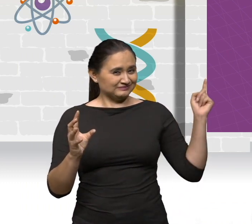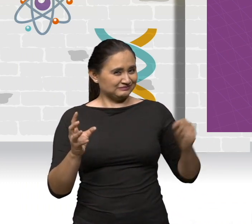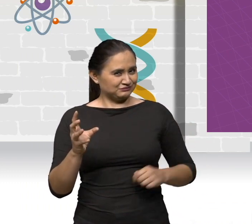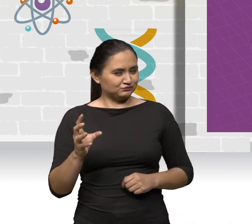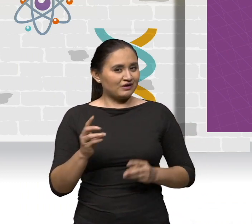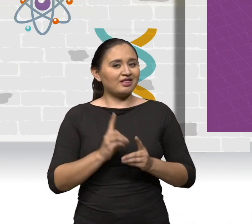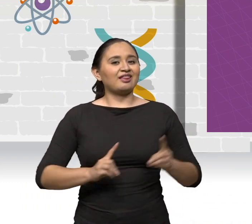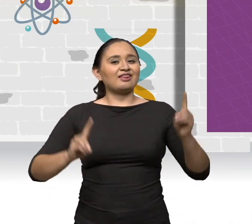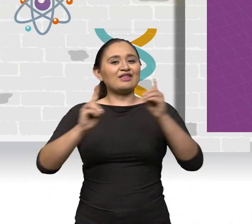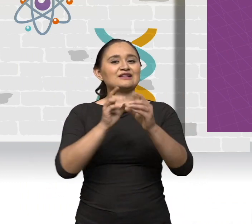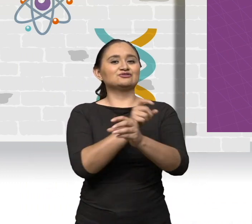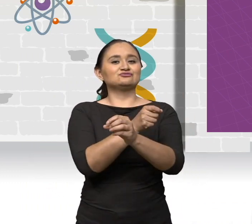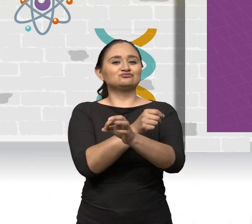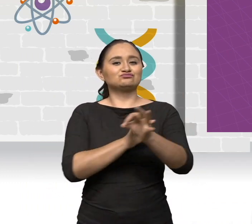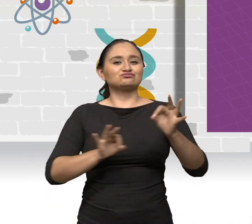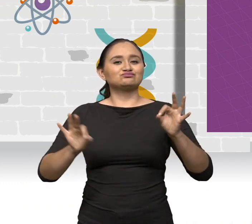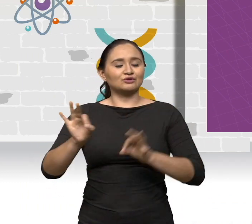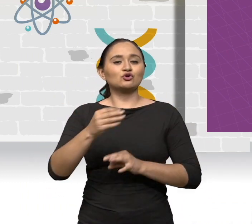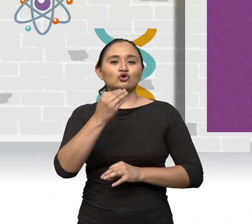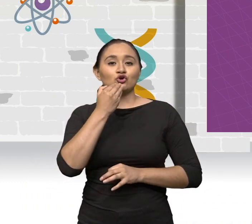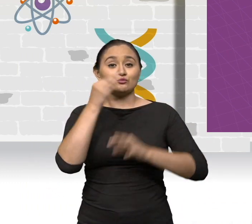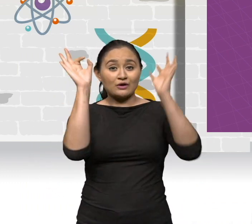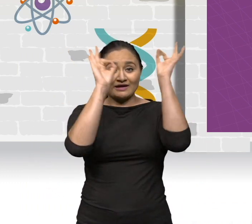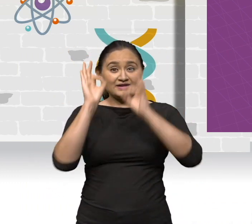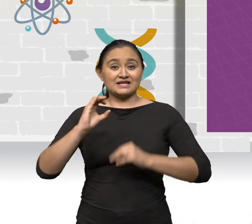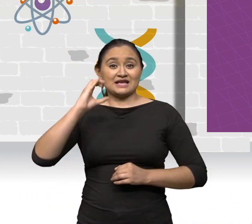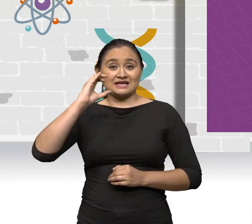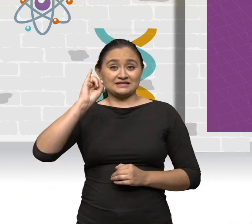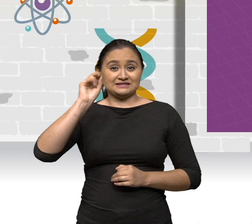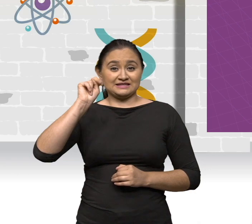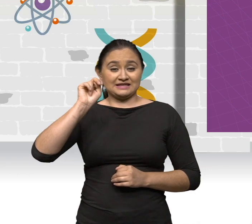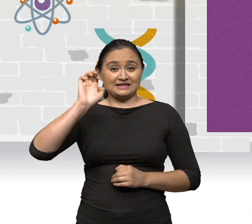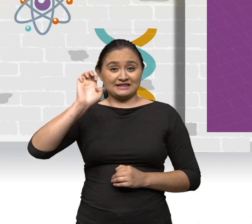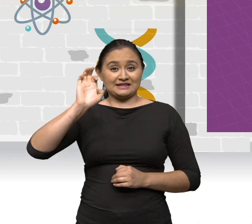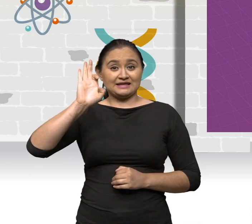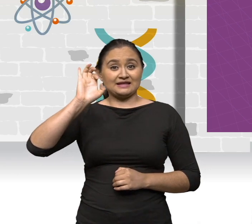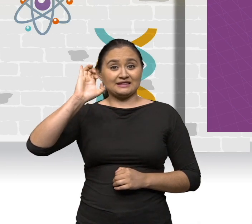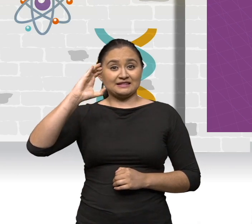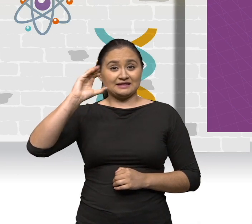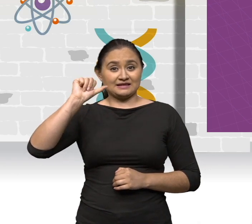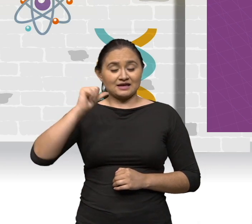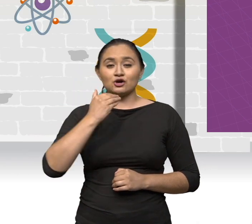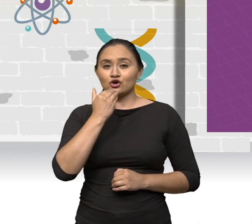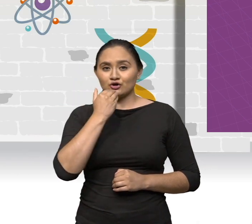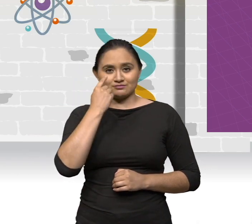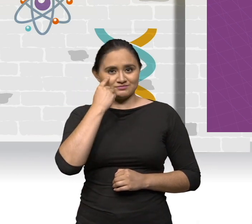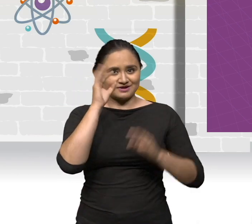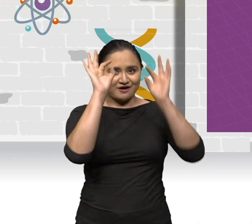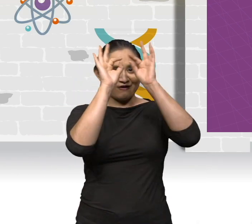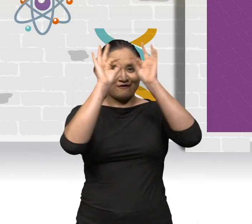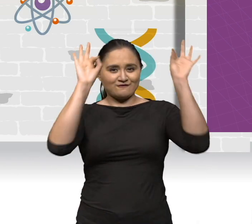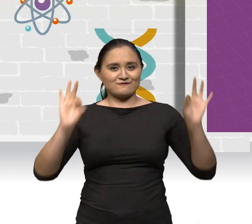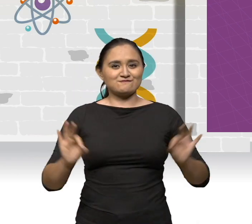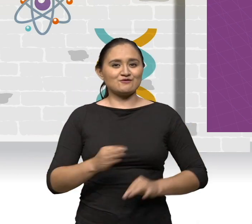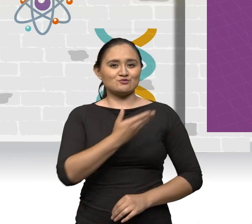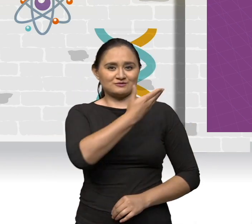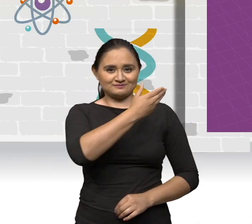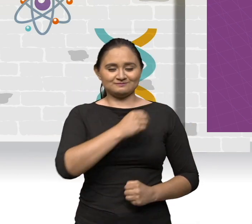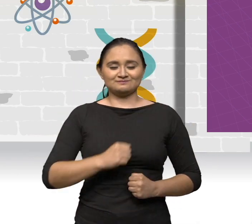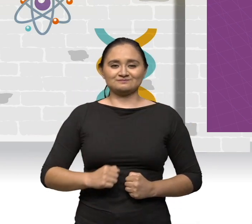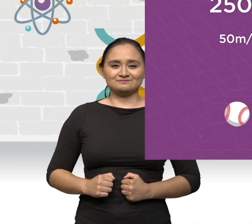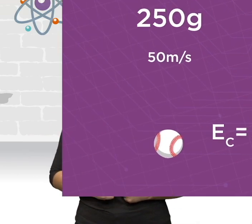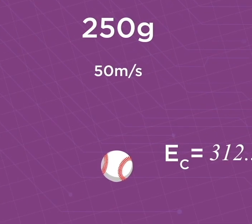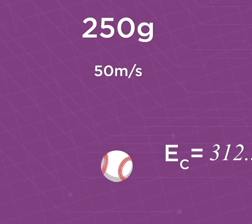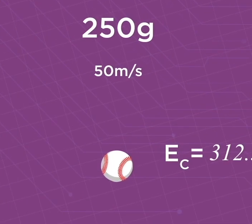datos correspondientes, la energía cinética sería igual a 1/2 multiplicado por 0.25 kilogramos